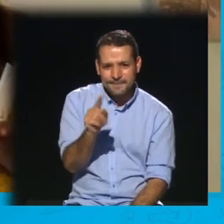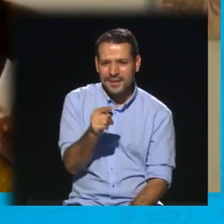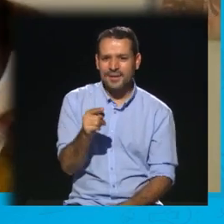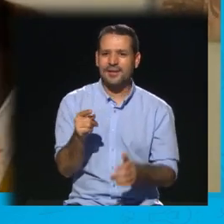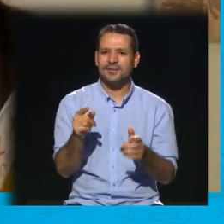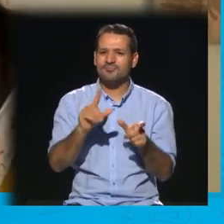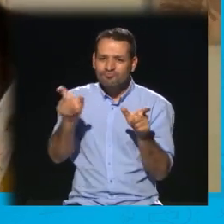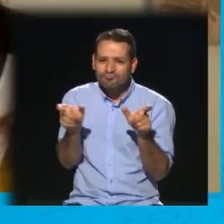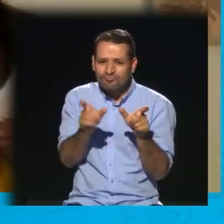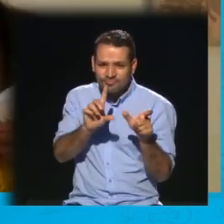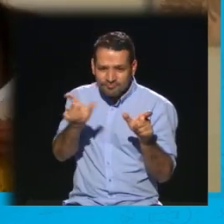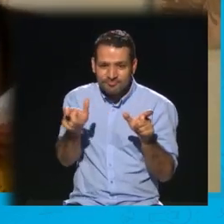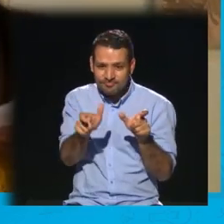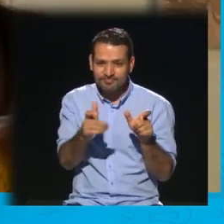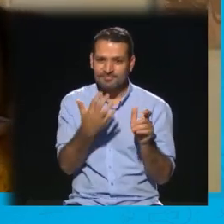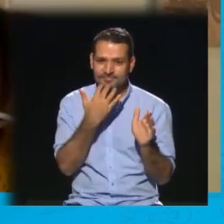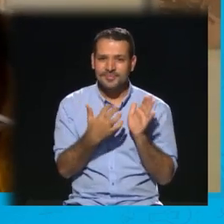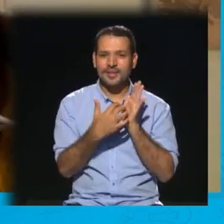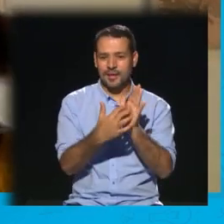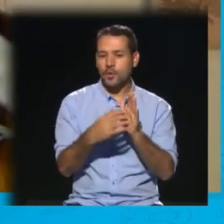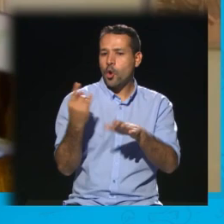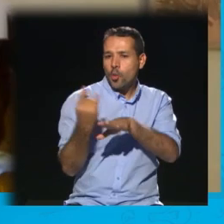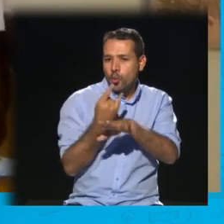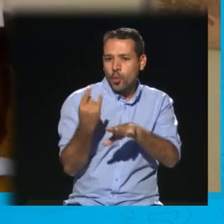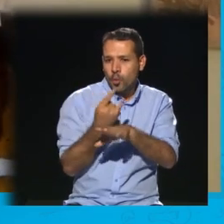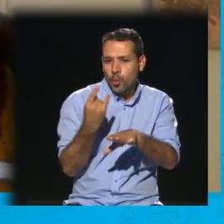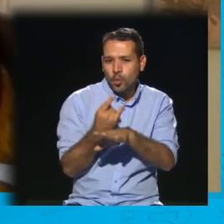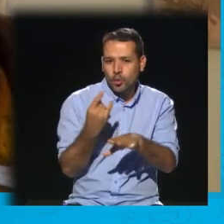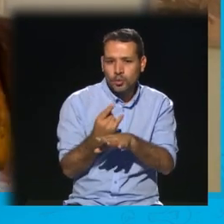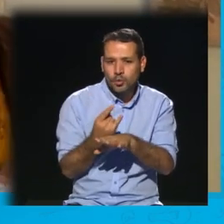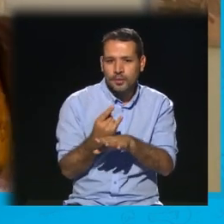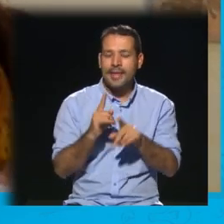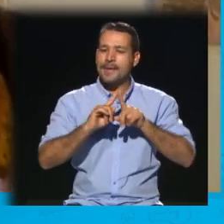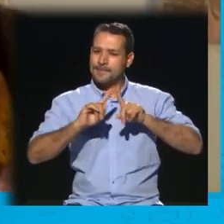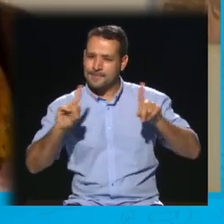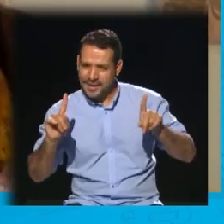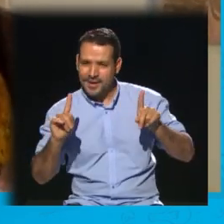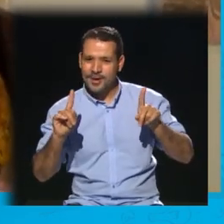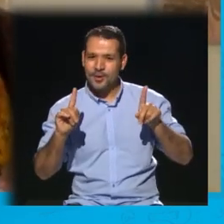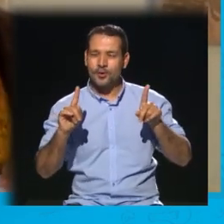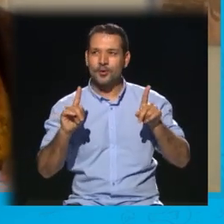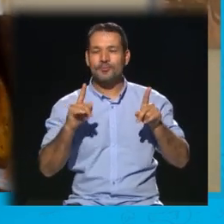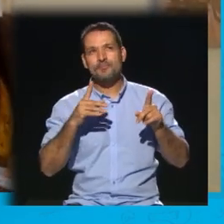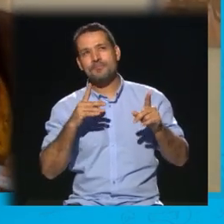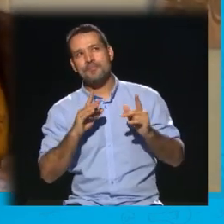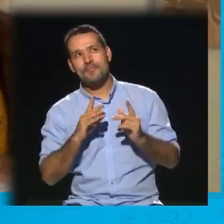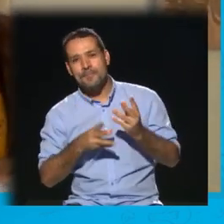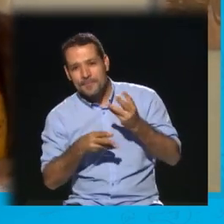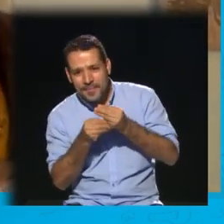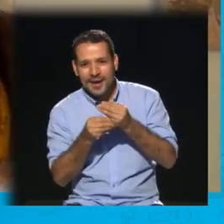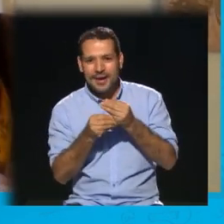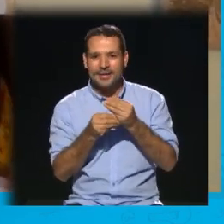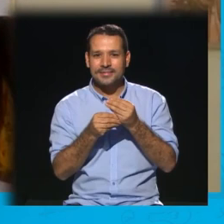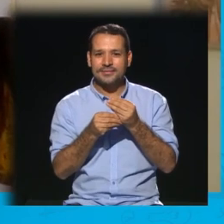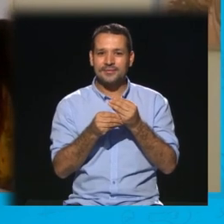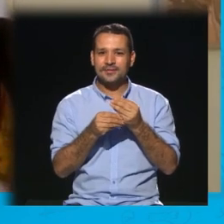a servir. Por ejemplo, usamos frecuentemente expresiones como pero más, sin embargo, esta expresión no es